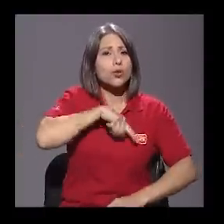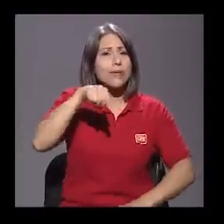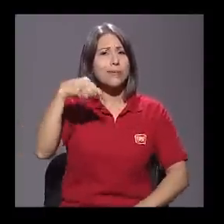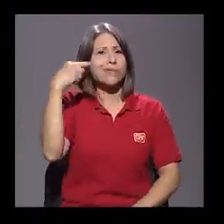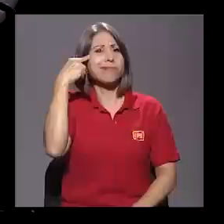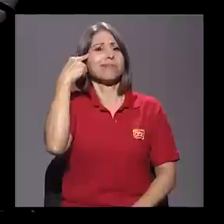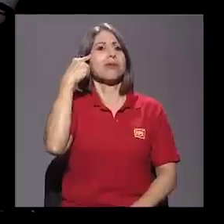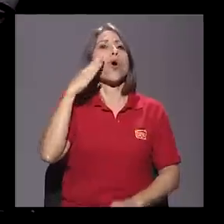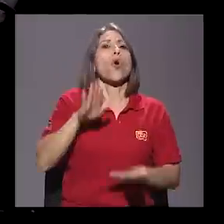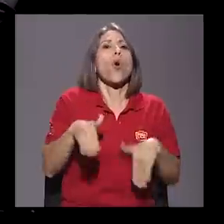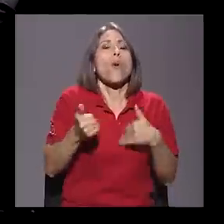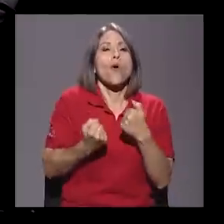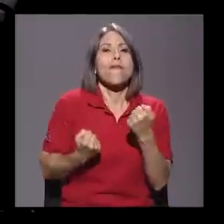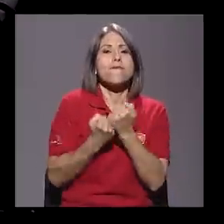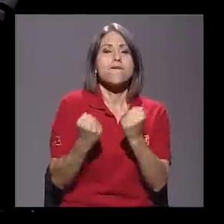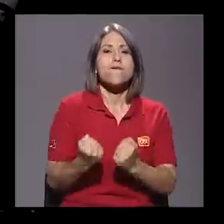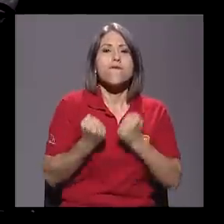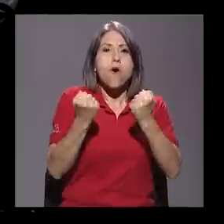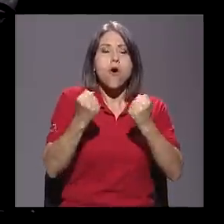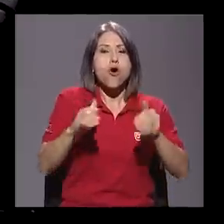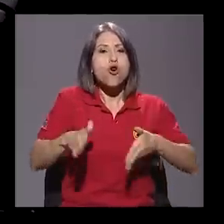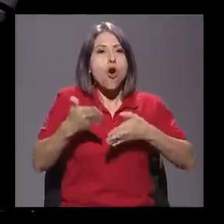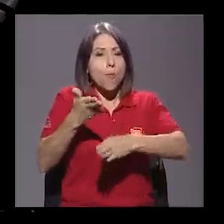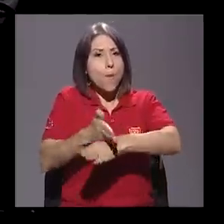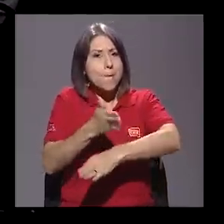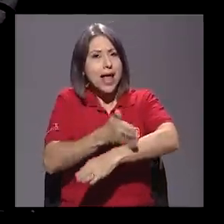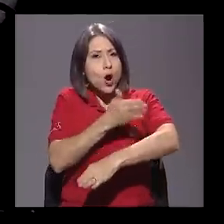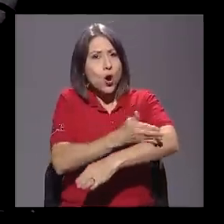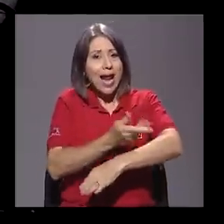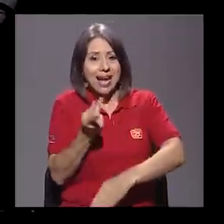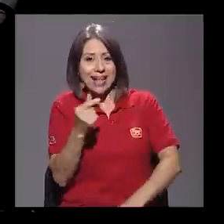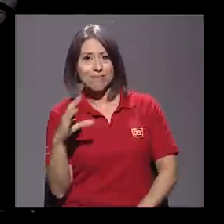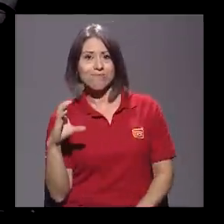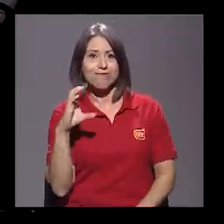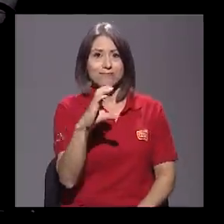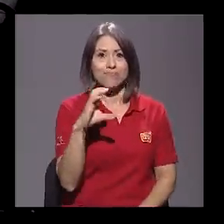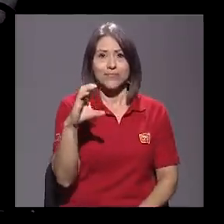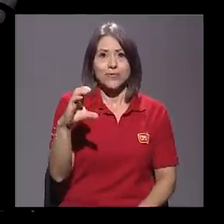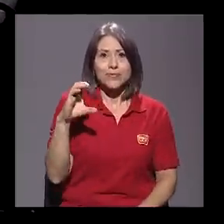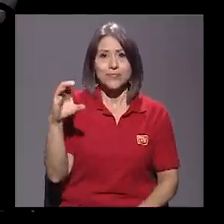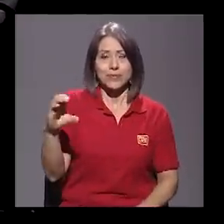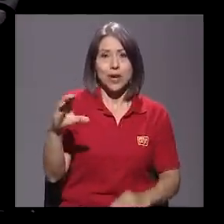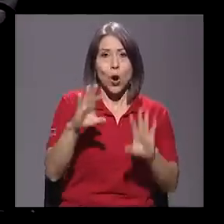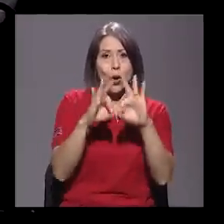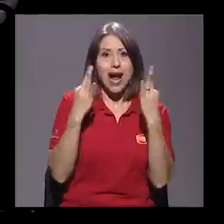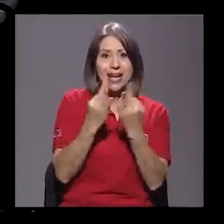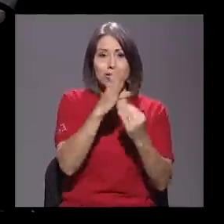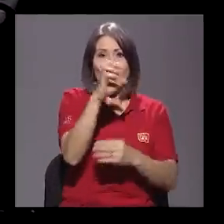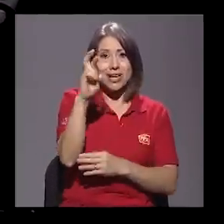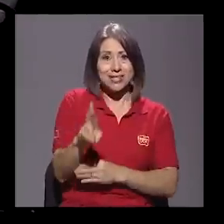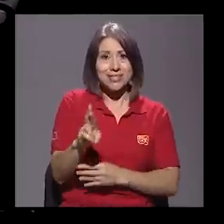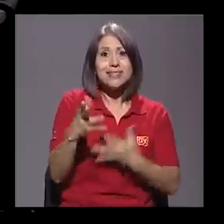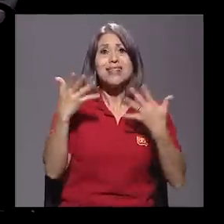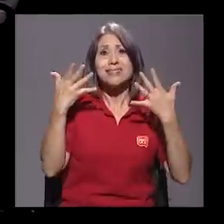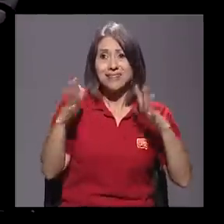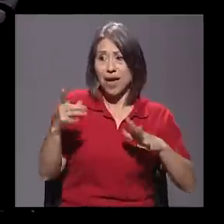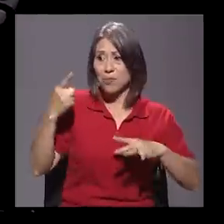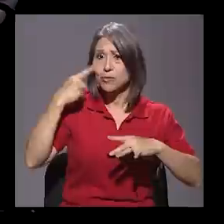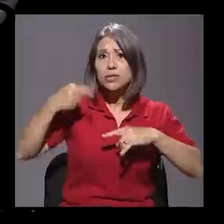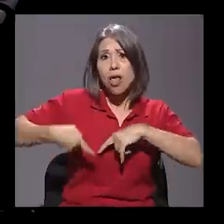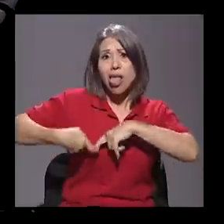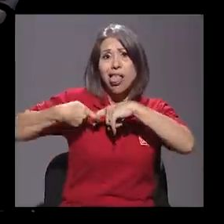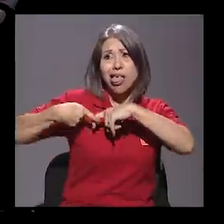medidas concretas para fortalecer y mejorar ese ingreso de los hogares costarricenses, el cual los datos muestran que ha estado